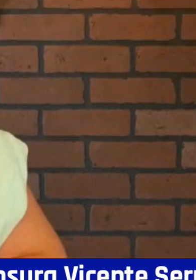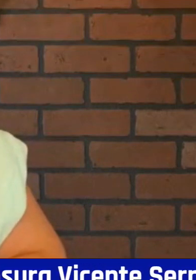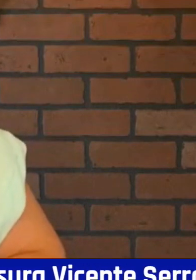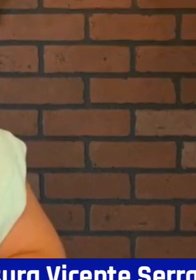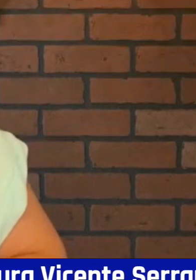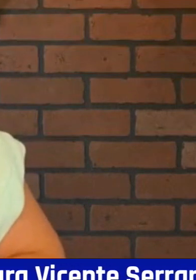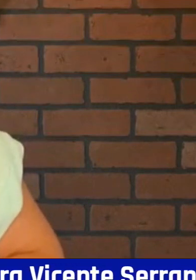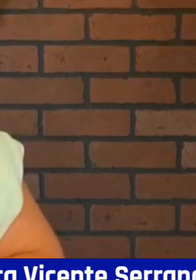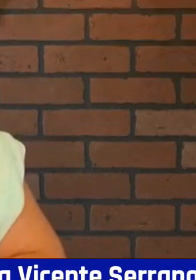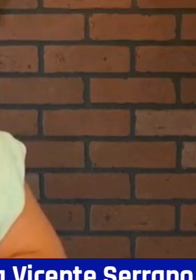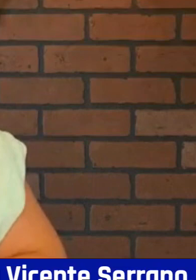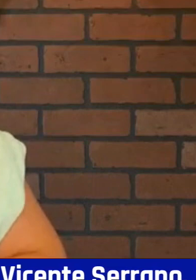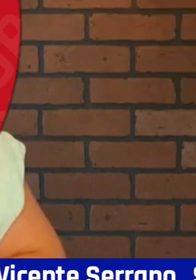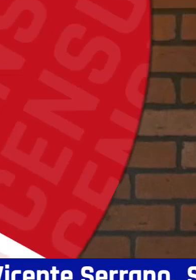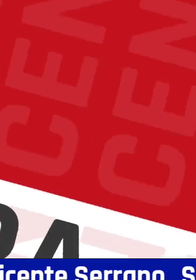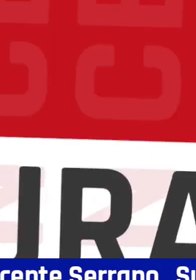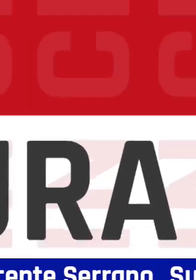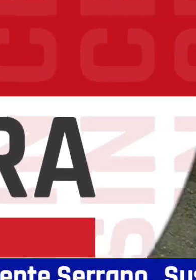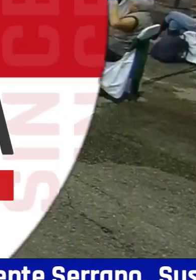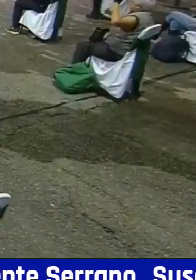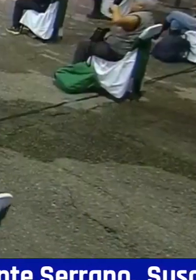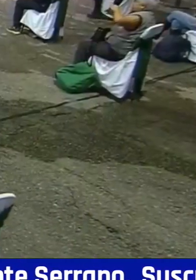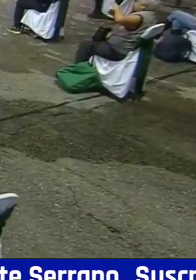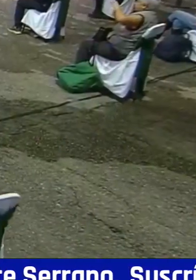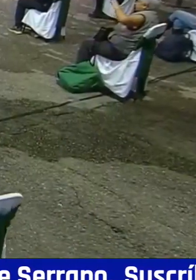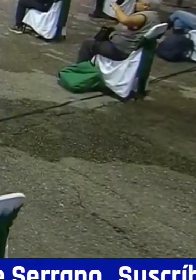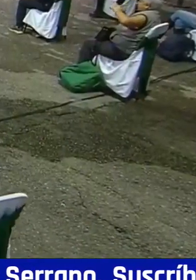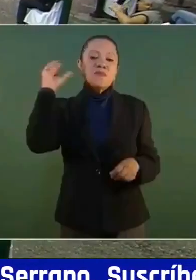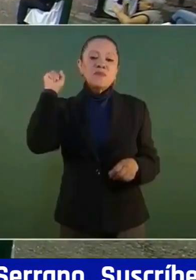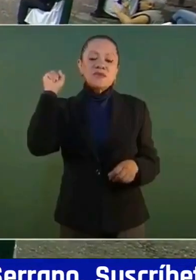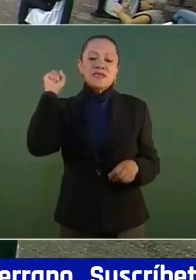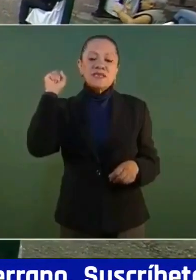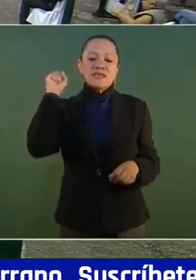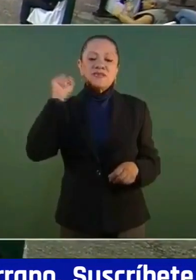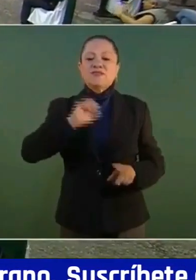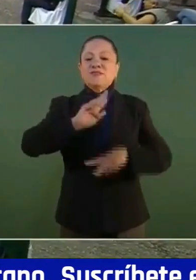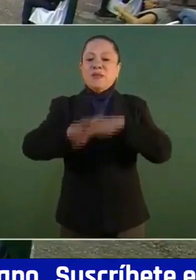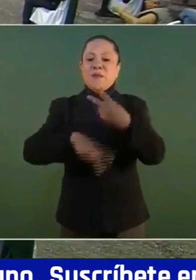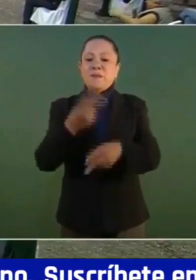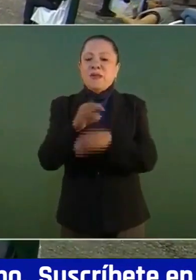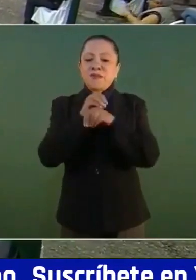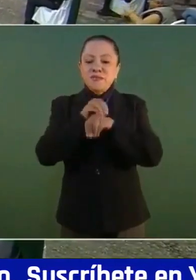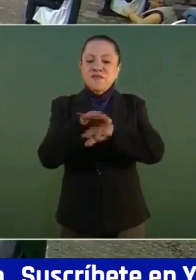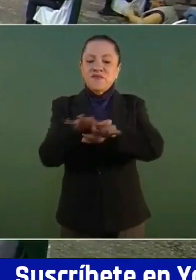que dijo el presidente Andrés Manuel López Obrador. Vamos a informar